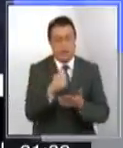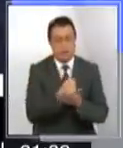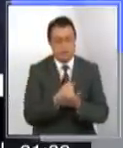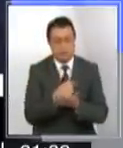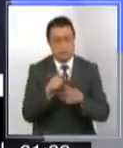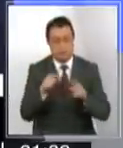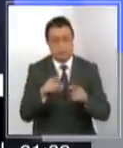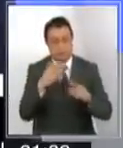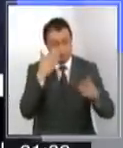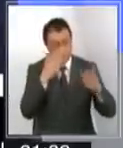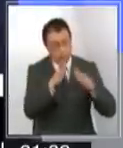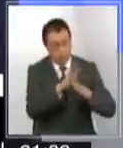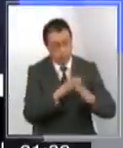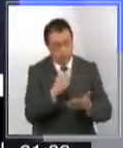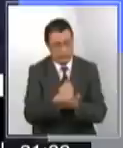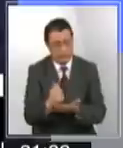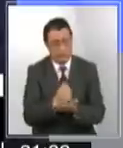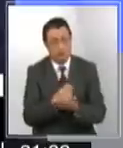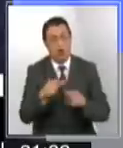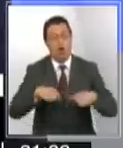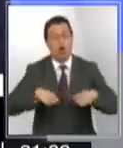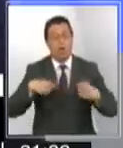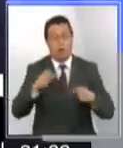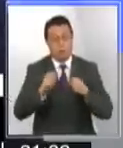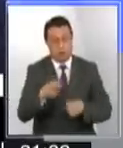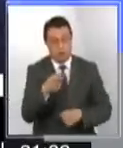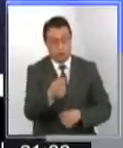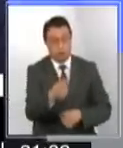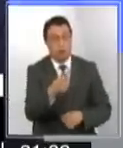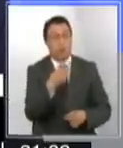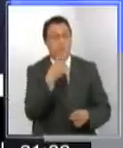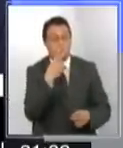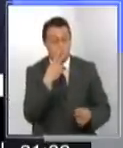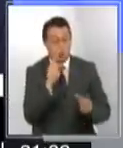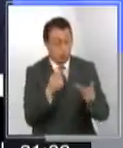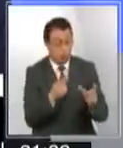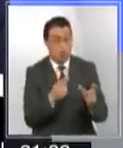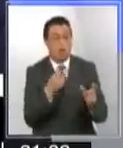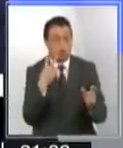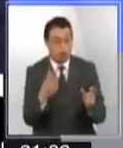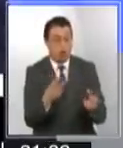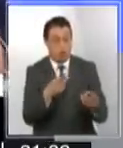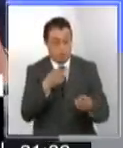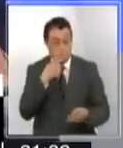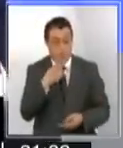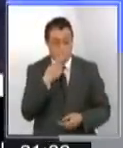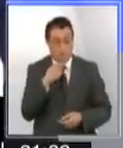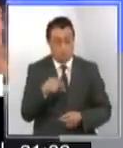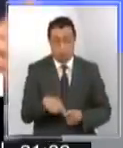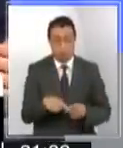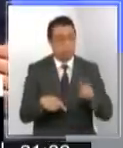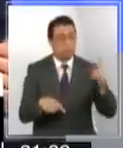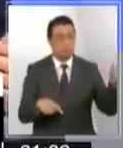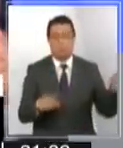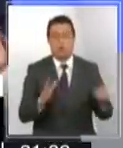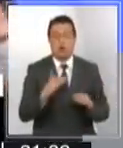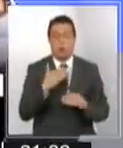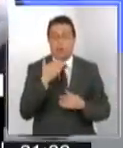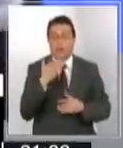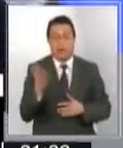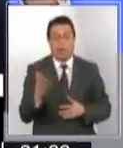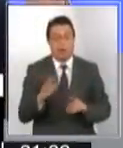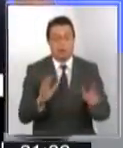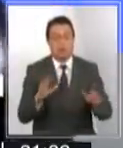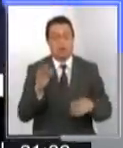adolescente. Decía, mire, usted se puede comprar una cajetilla de cigarro, 2 cajetillas de cigarro, fumársela de aquí a Curicó y no le va a pasar nada. Le puede